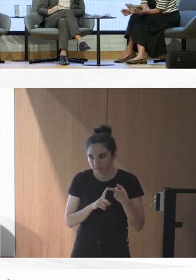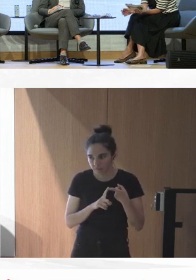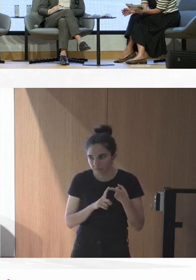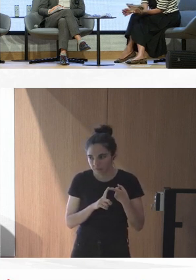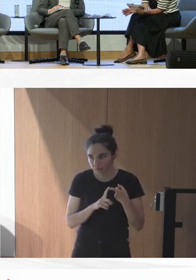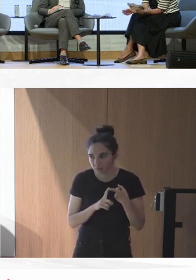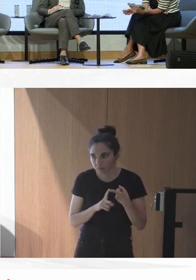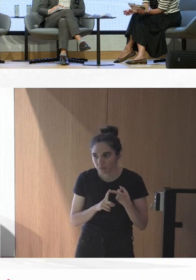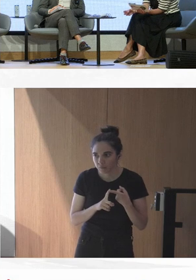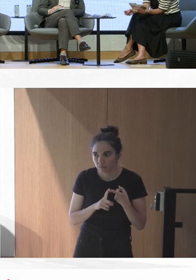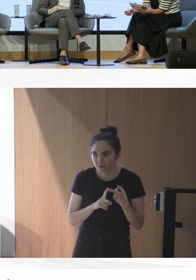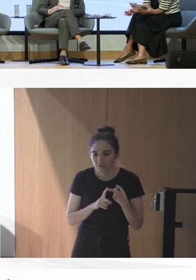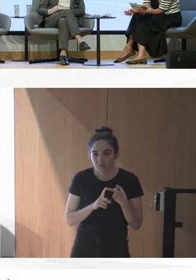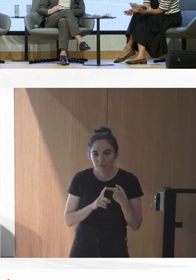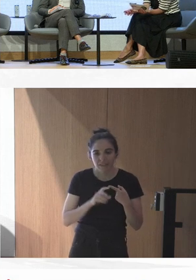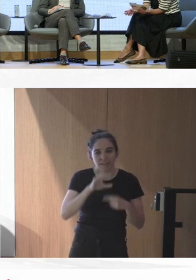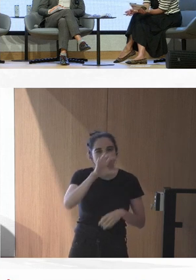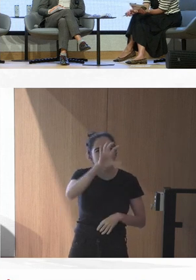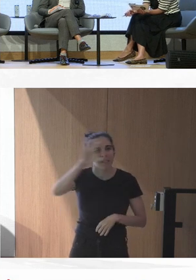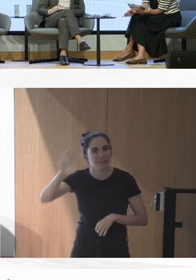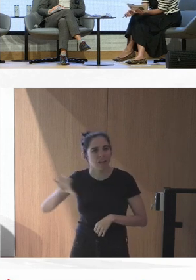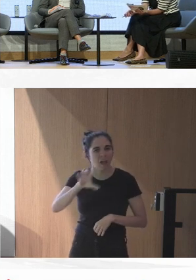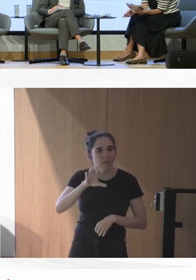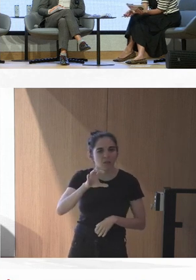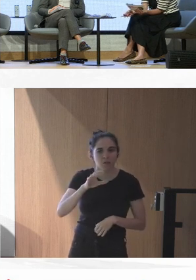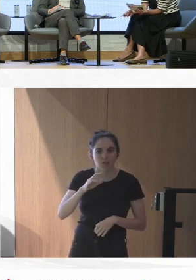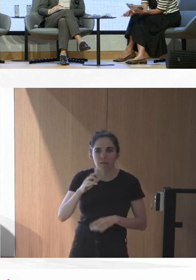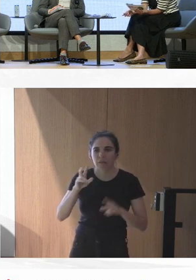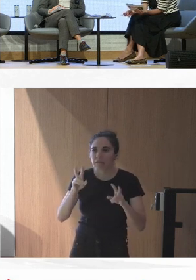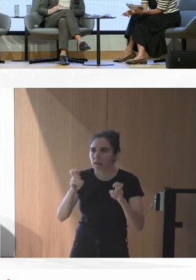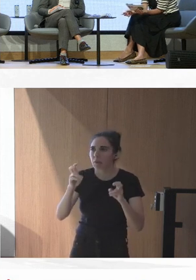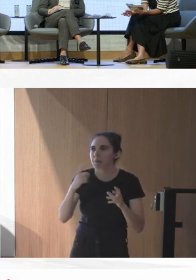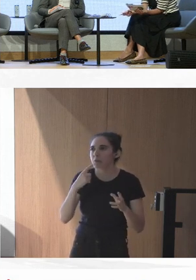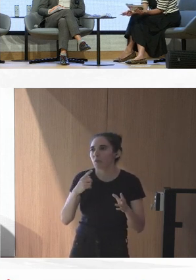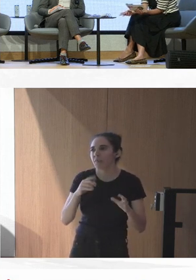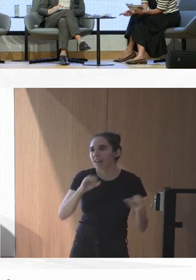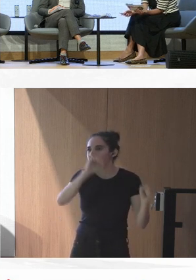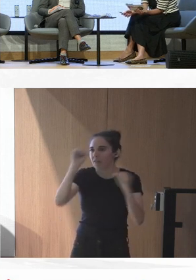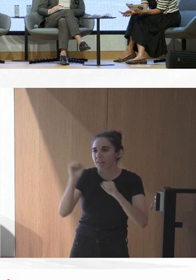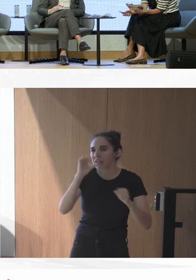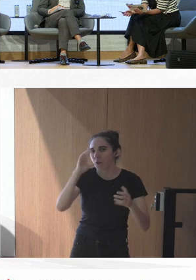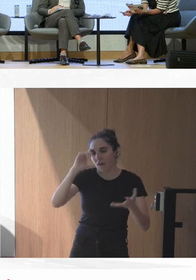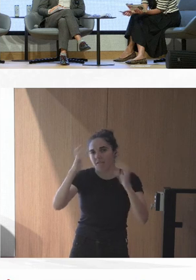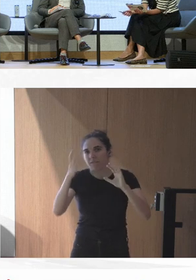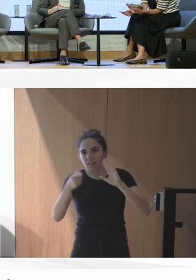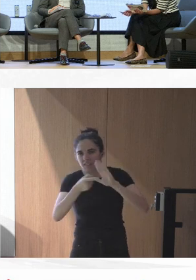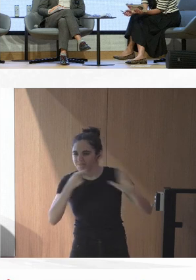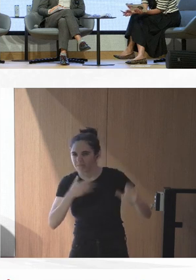¿Por qué los estados son tan reacios a eliminar esa defensa de insanía?